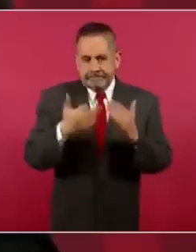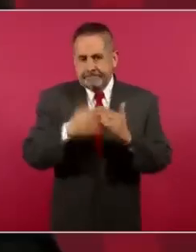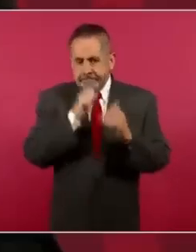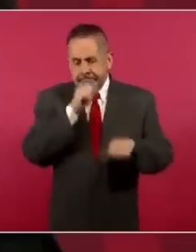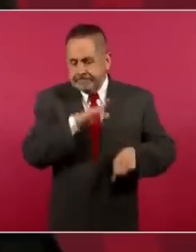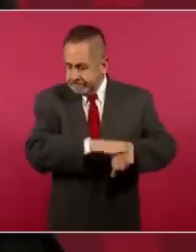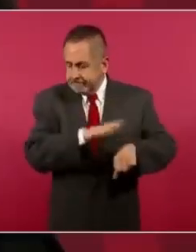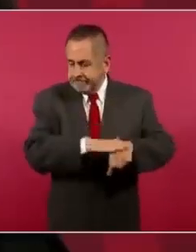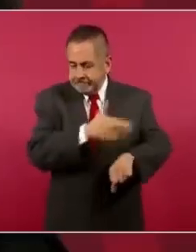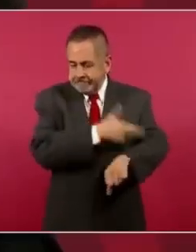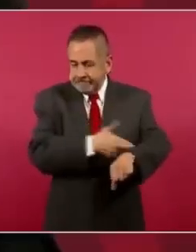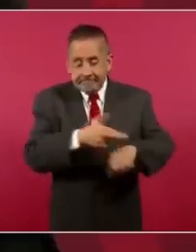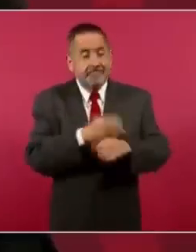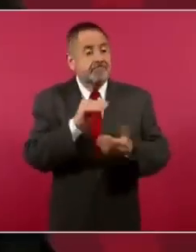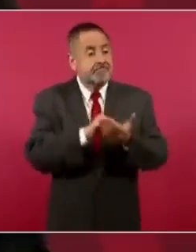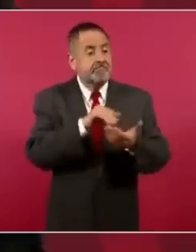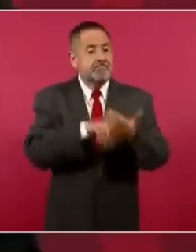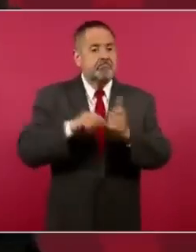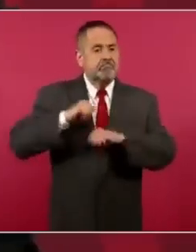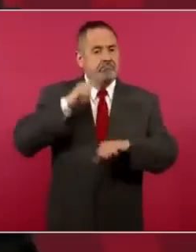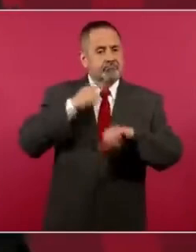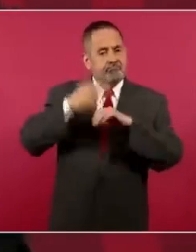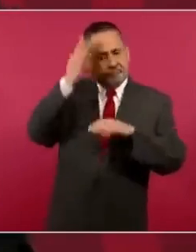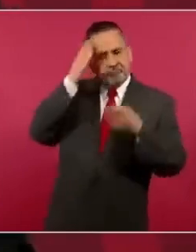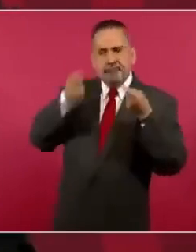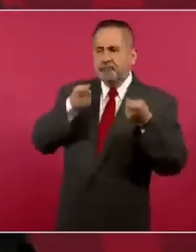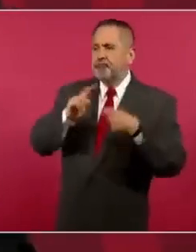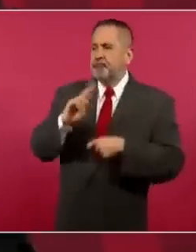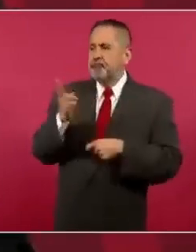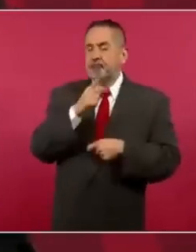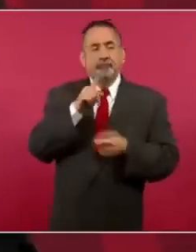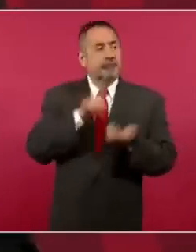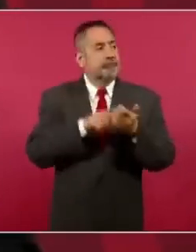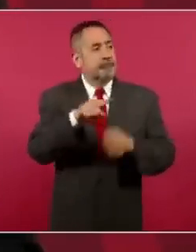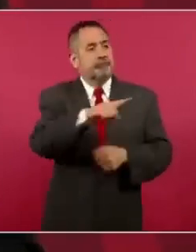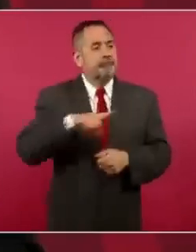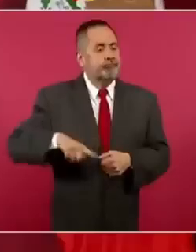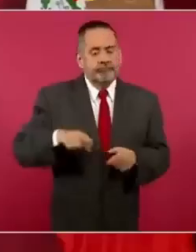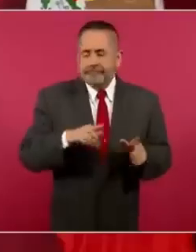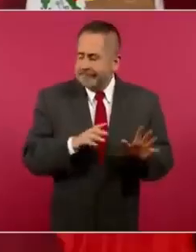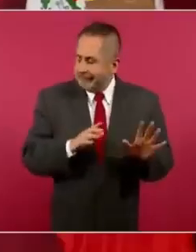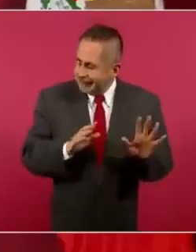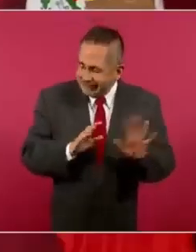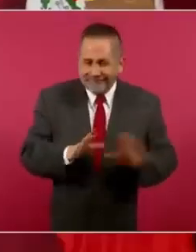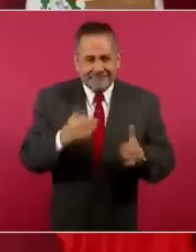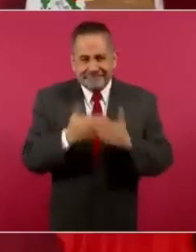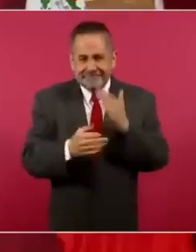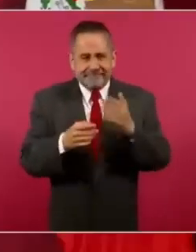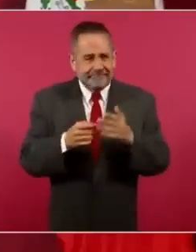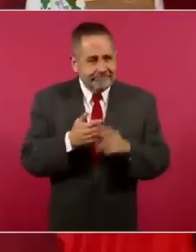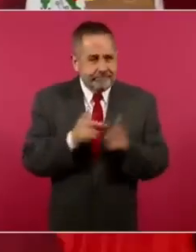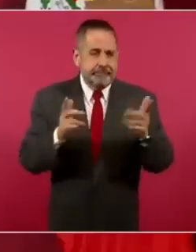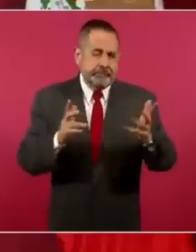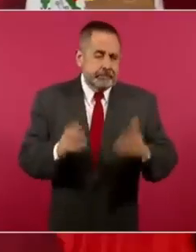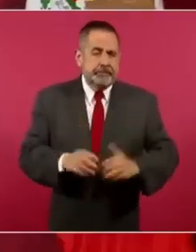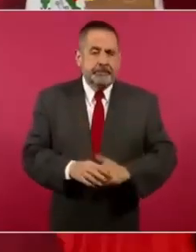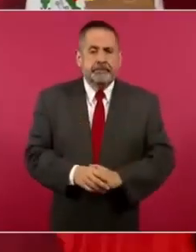tenemos. Todavía hay cacicazgos en las universidades públicas. Pero,